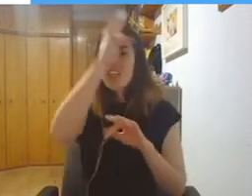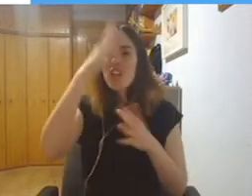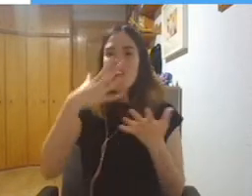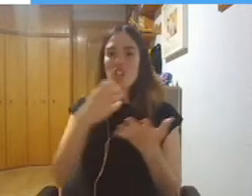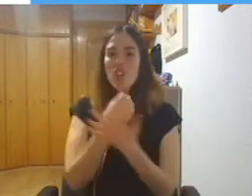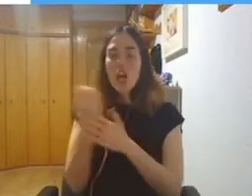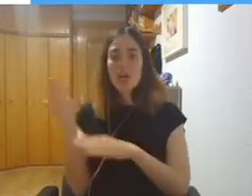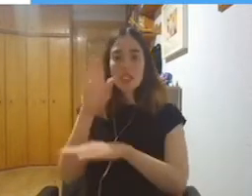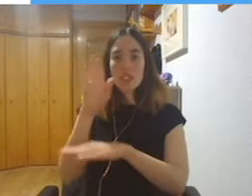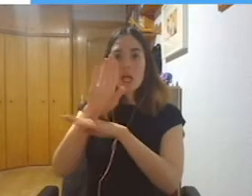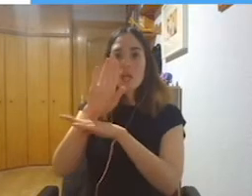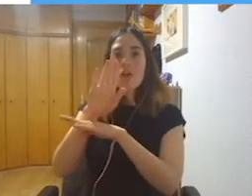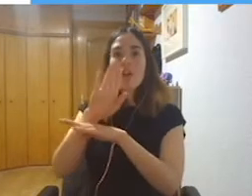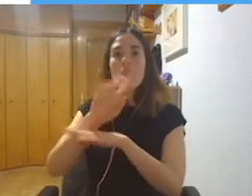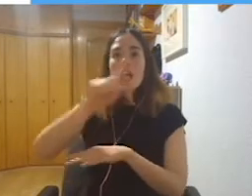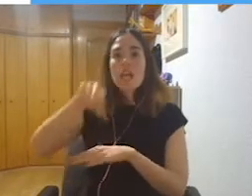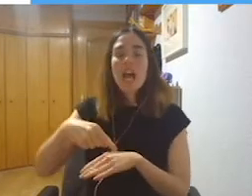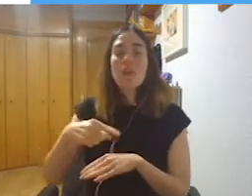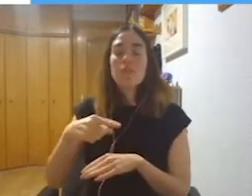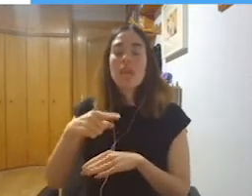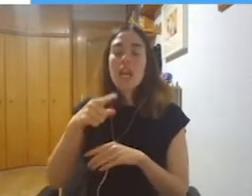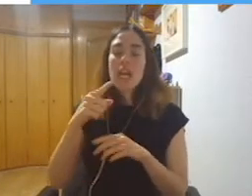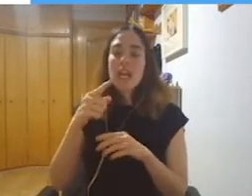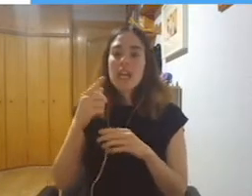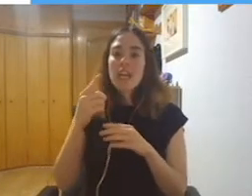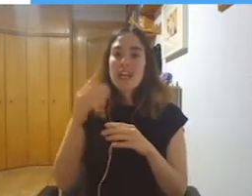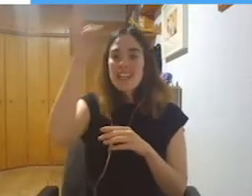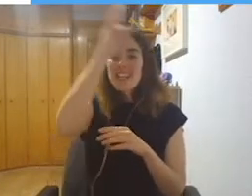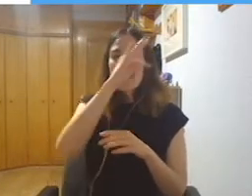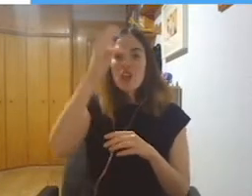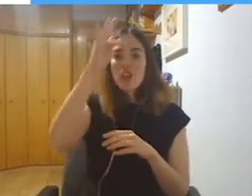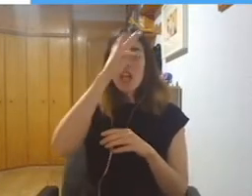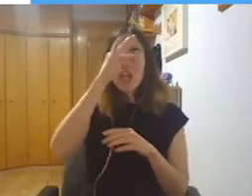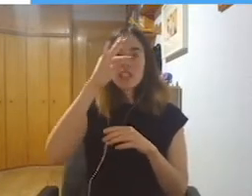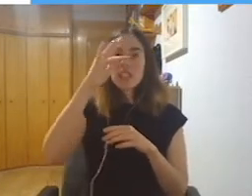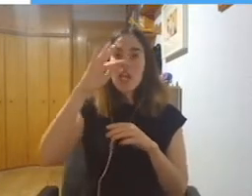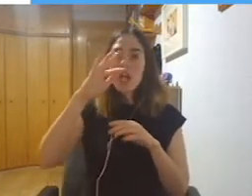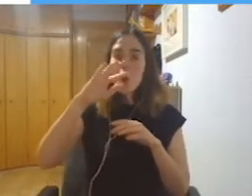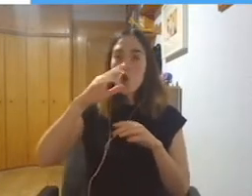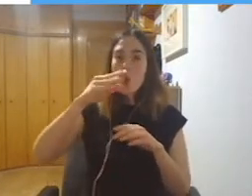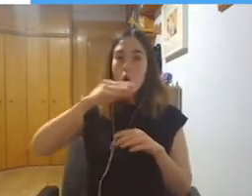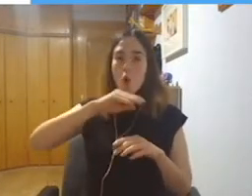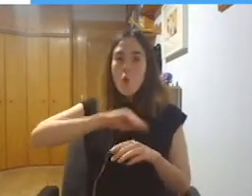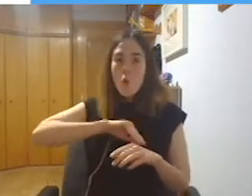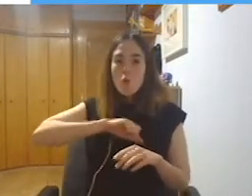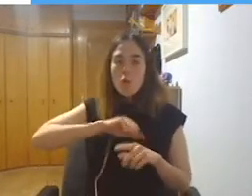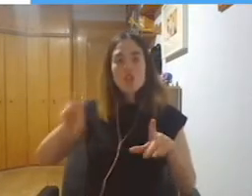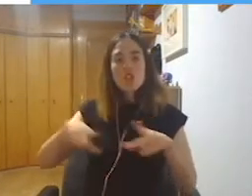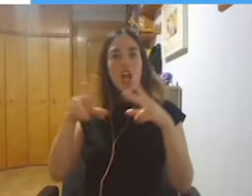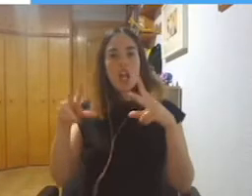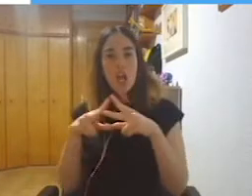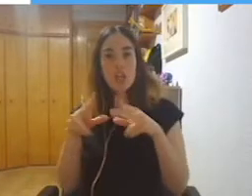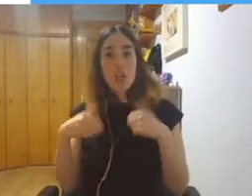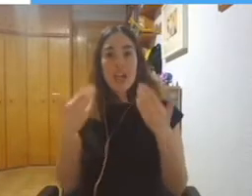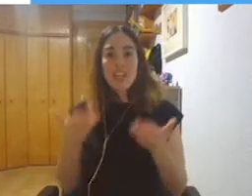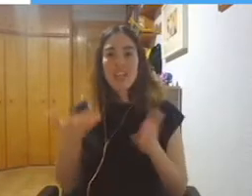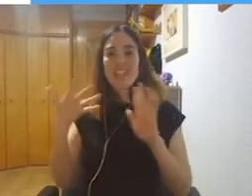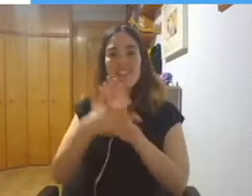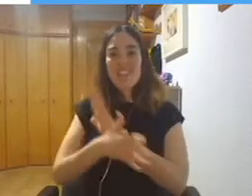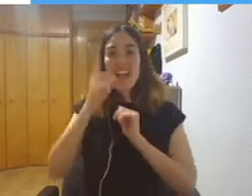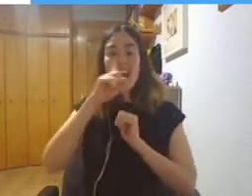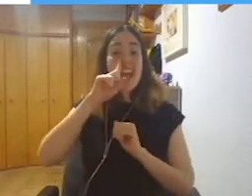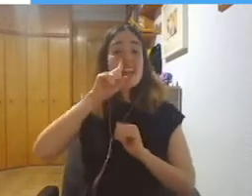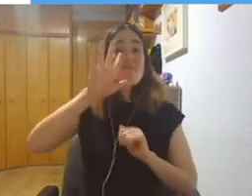de la representación y, por supuesto, las teorías del cultivo y de la socialización, que son las que se refieren a que